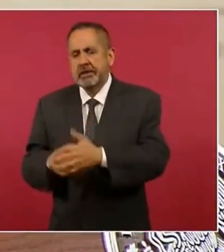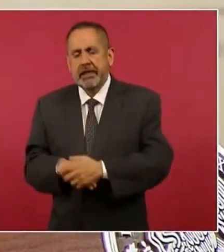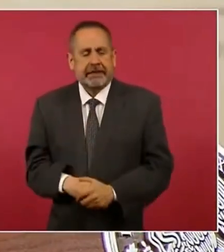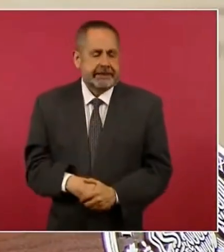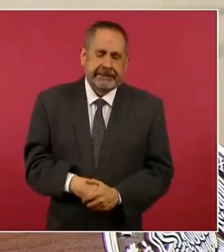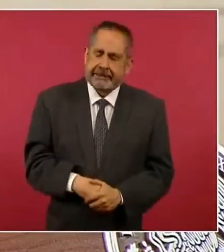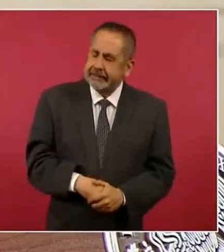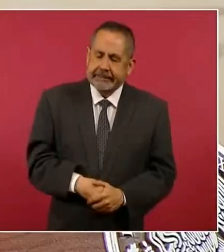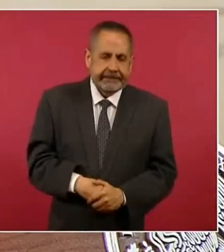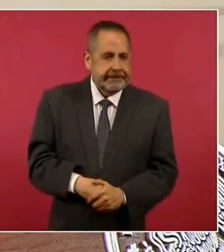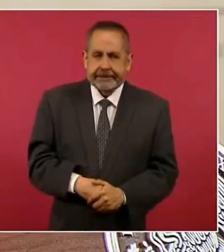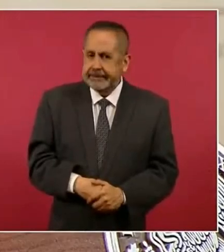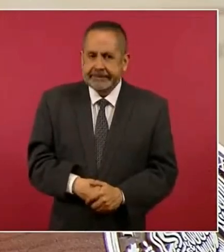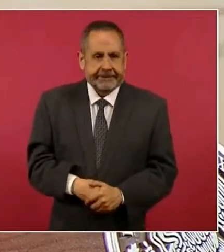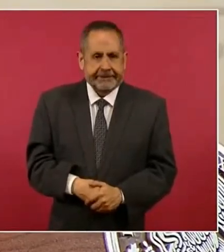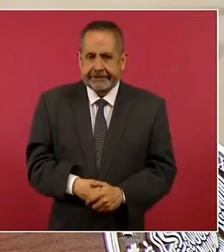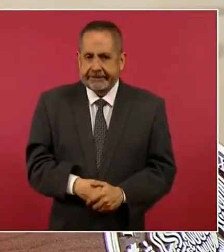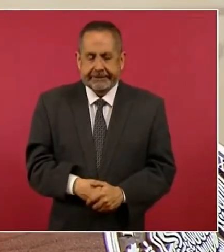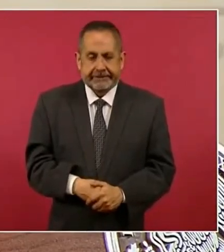No,